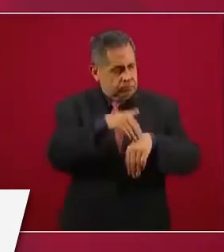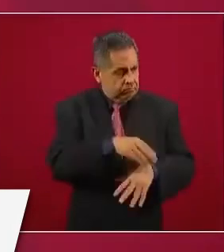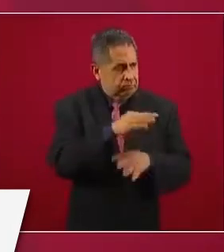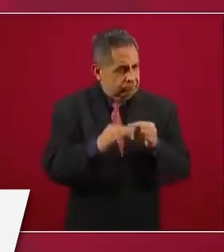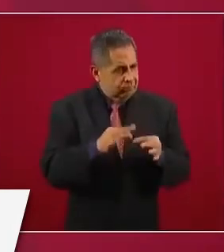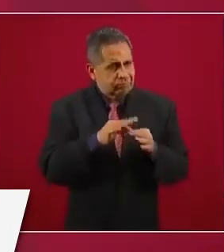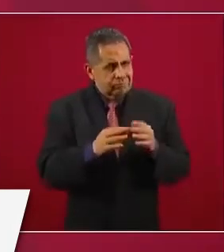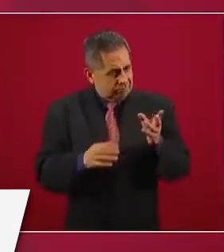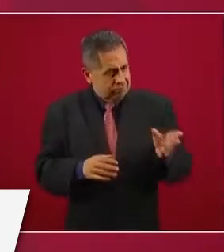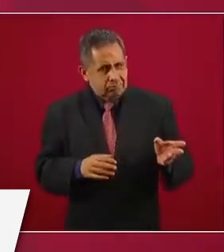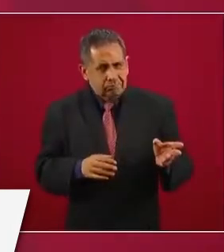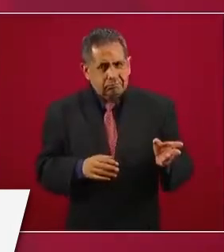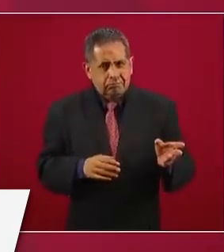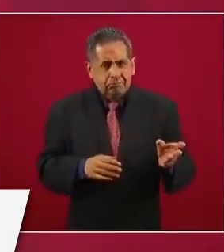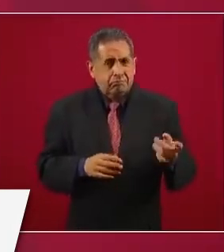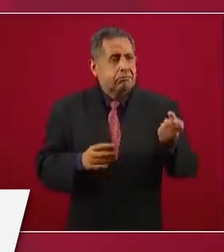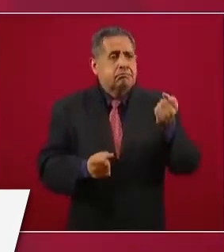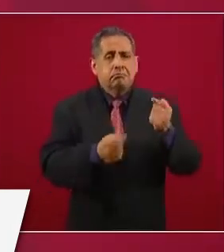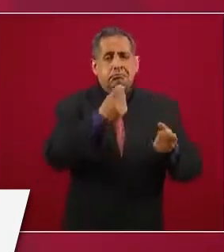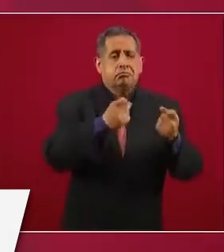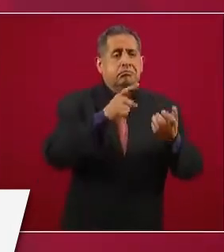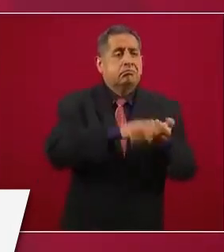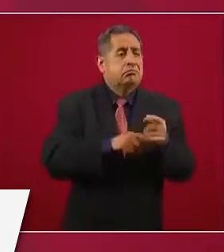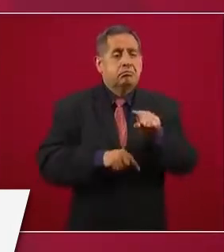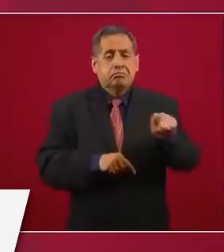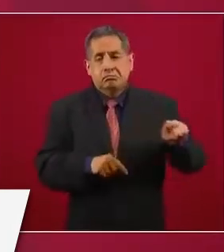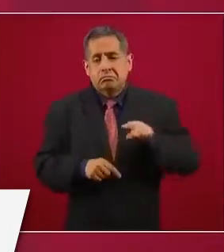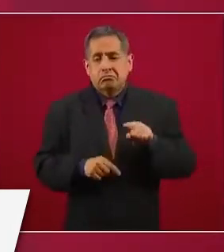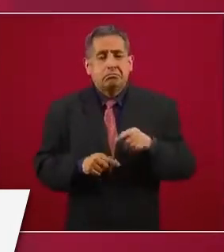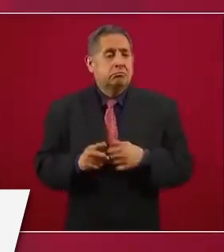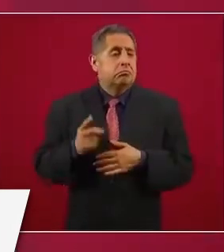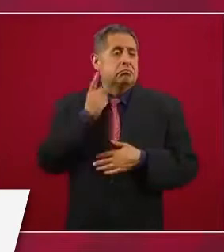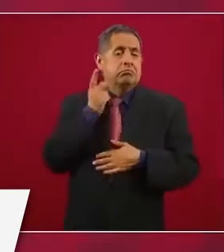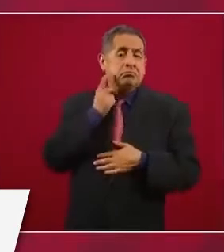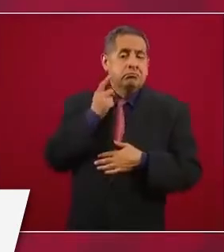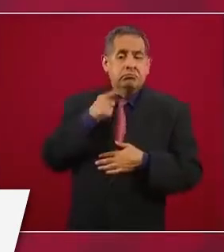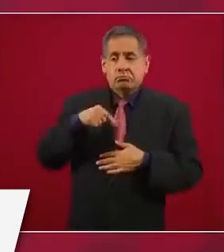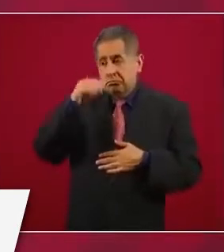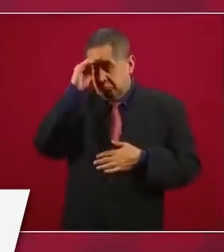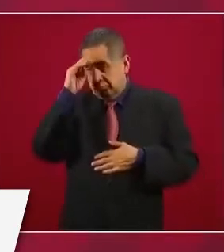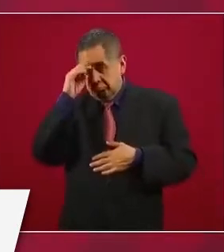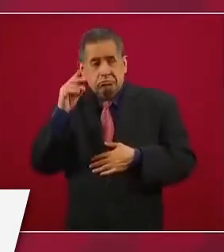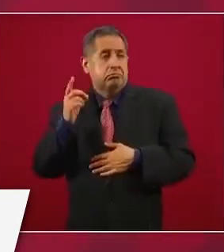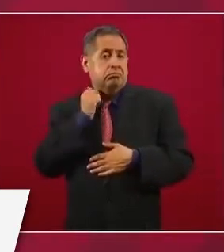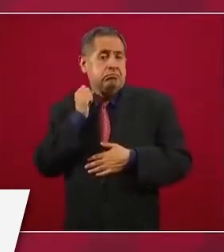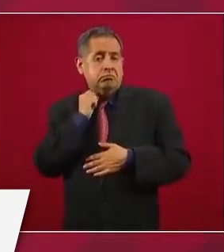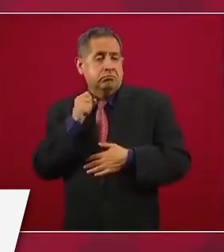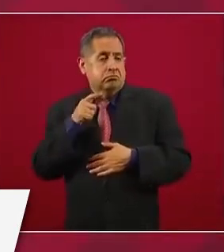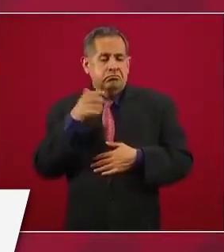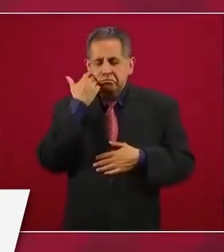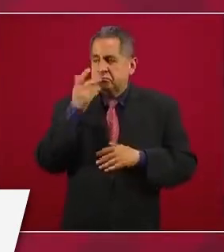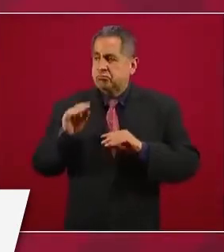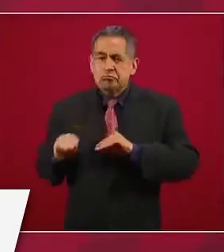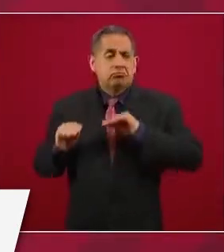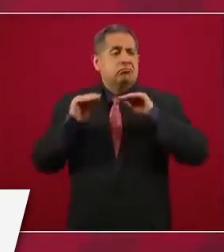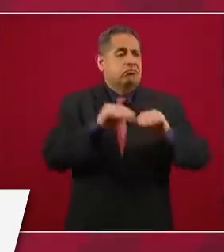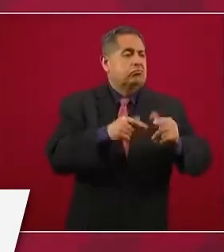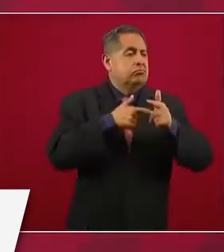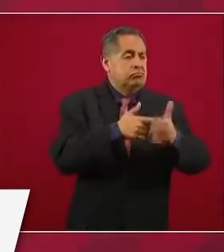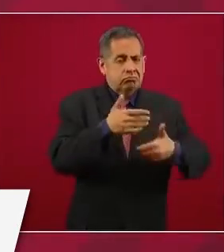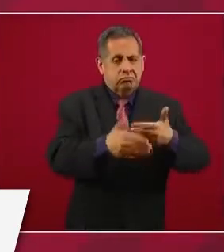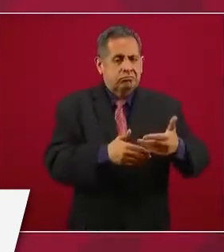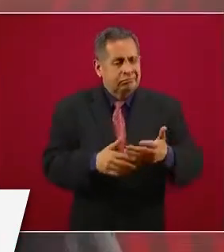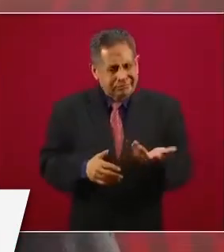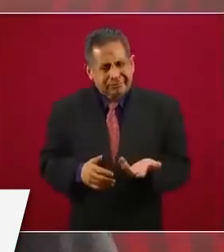fondo. Hay algunos que son legisladores y que están pensando en seguir adelante, pues que